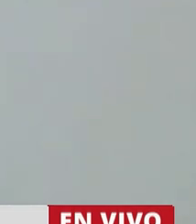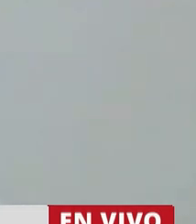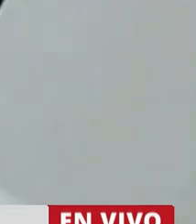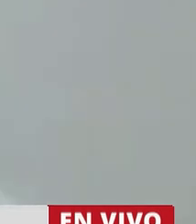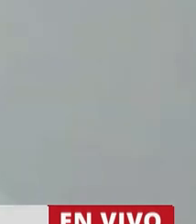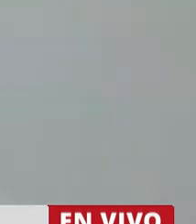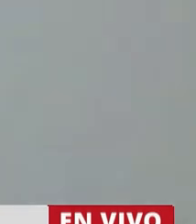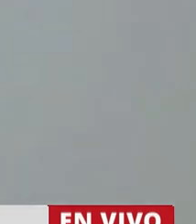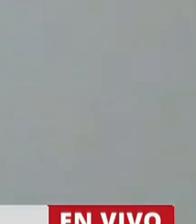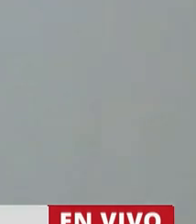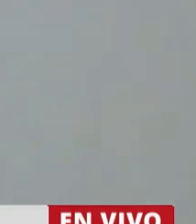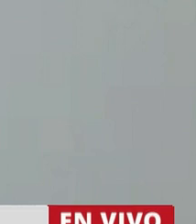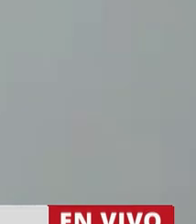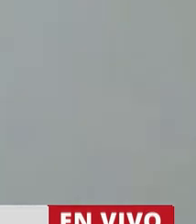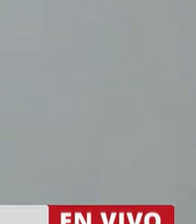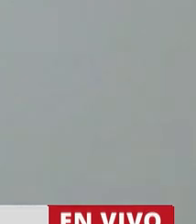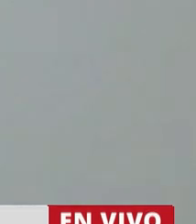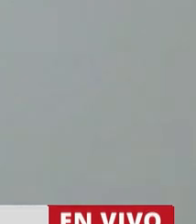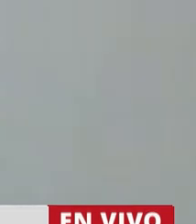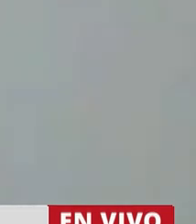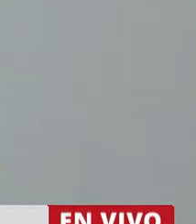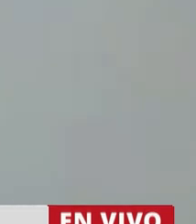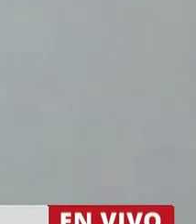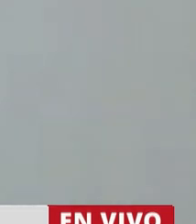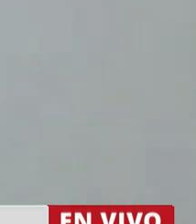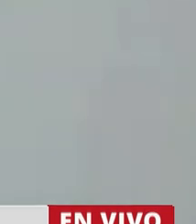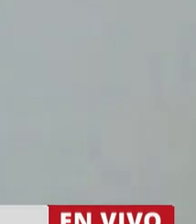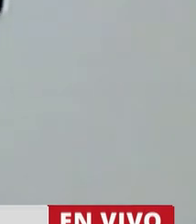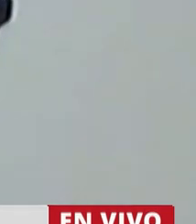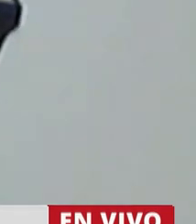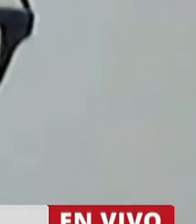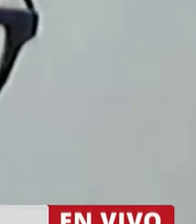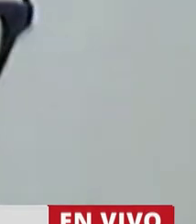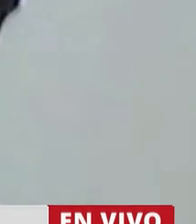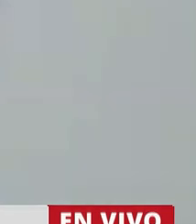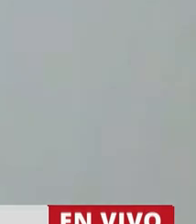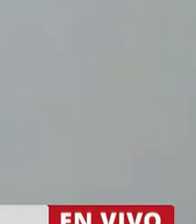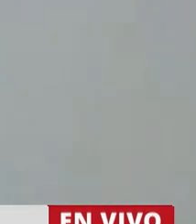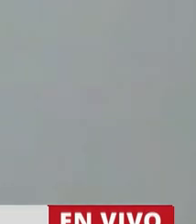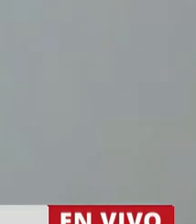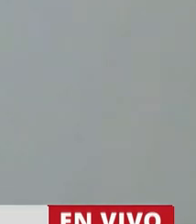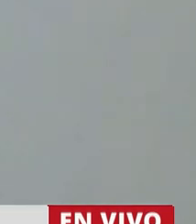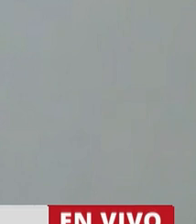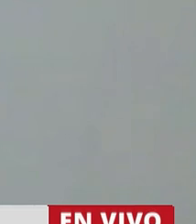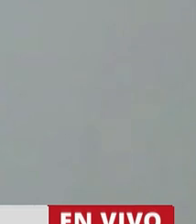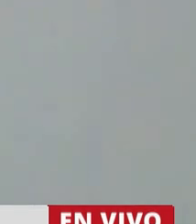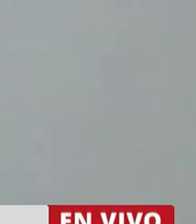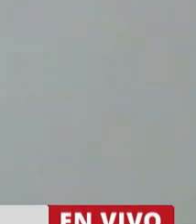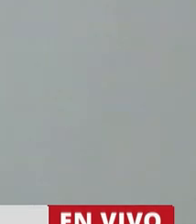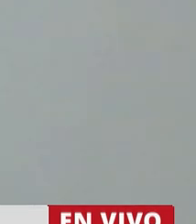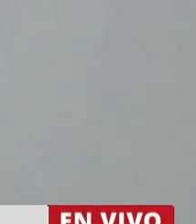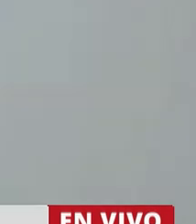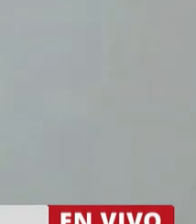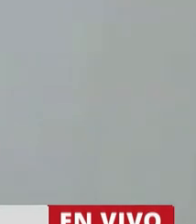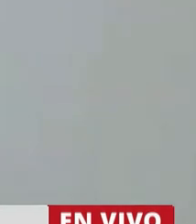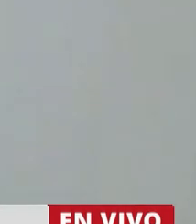reparación histórica y cuestión que no fue así y cuestión que pone en serio riesgo el fondo de garantía de sustentabilidad me parece que es una